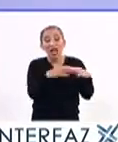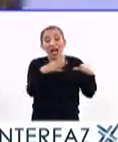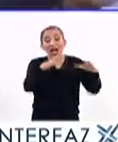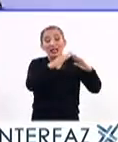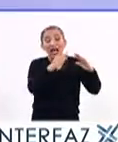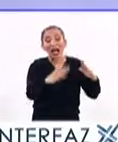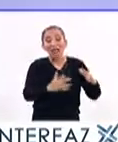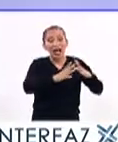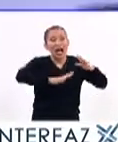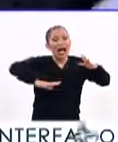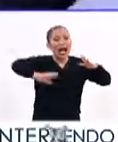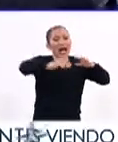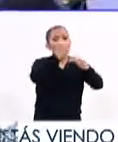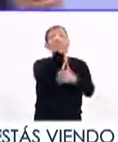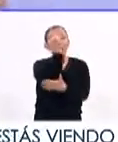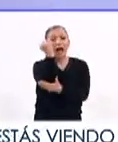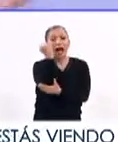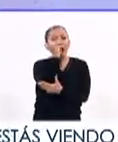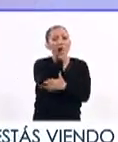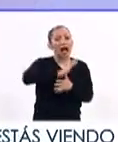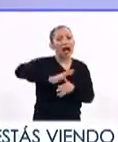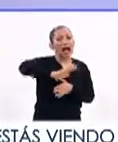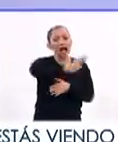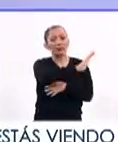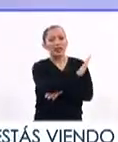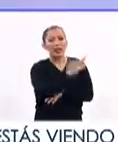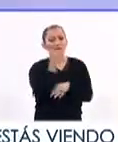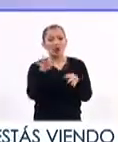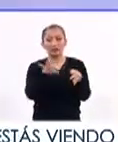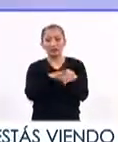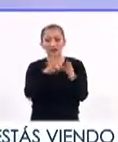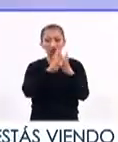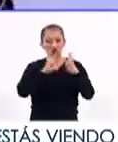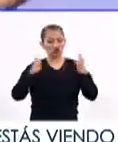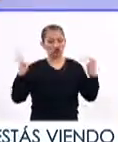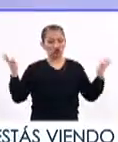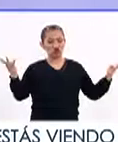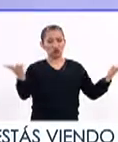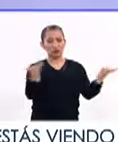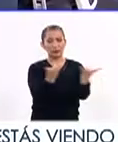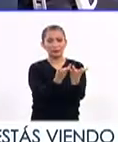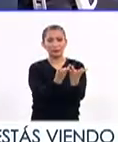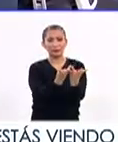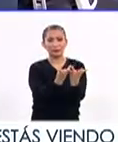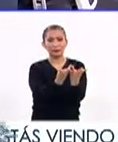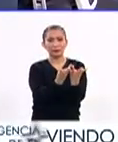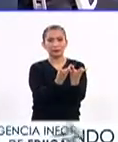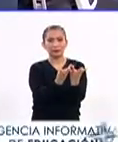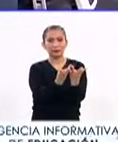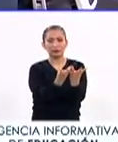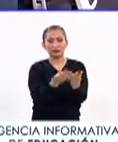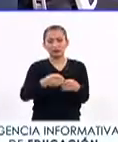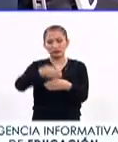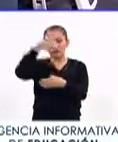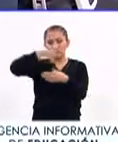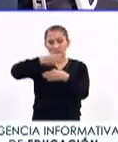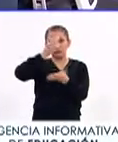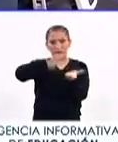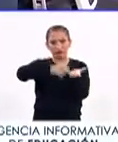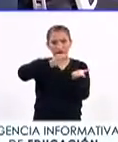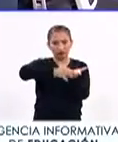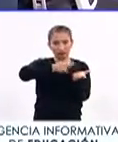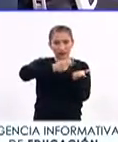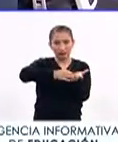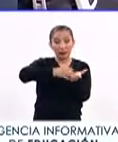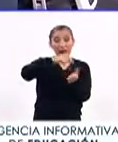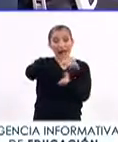casa con un gran jardín y que estaba, digamos, cercada por unos barrotes de acero.